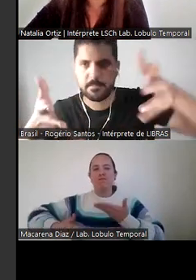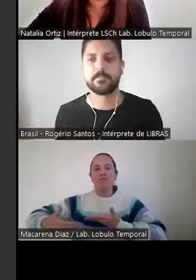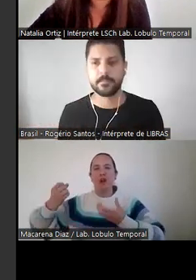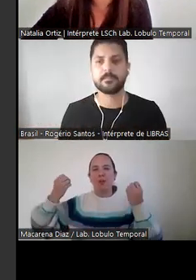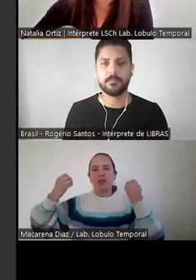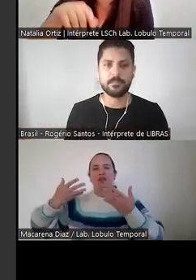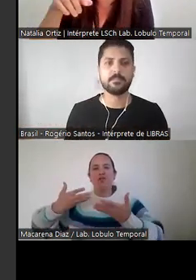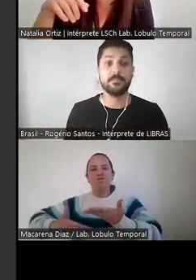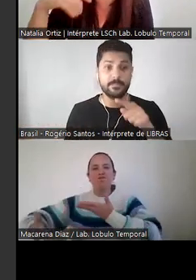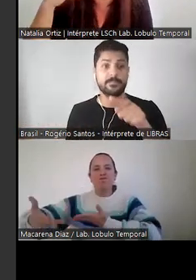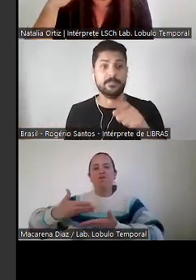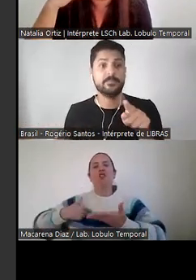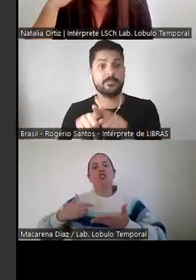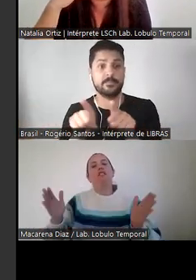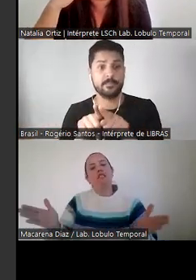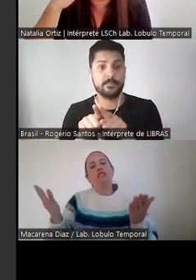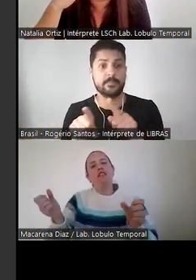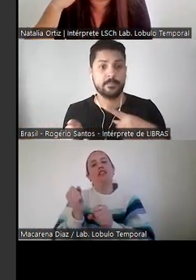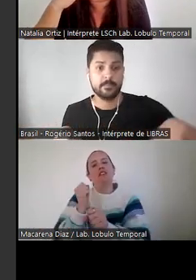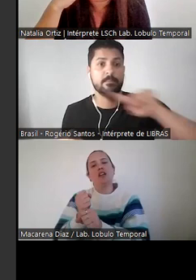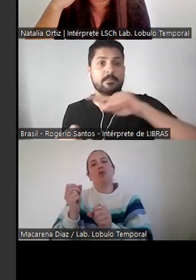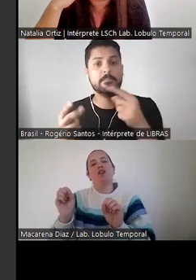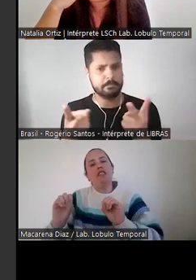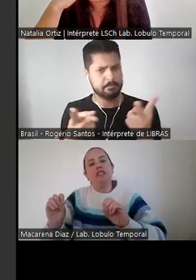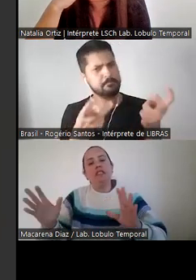Entonces, en ese caso también la actividad que tuvimos, los profesores